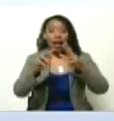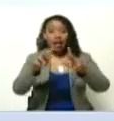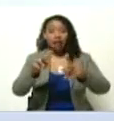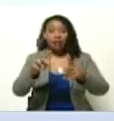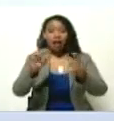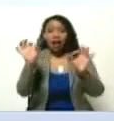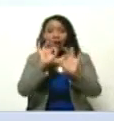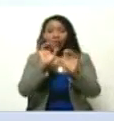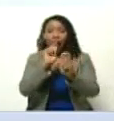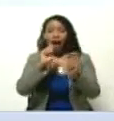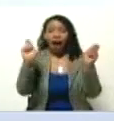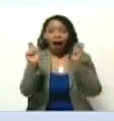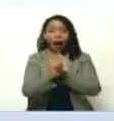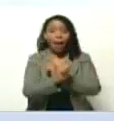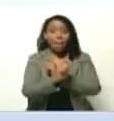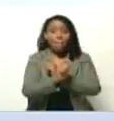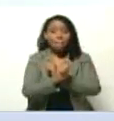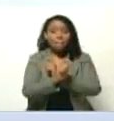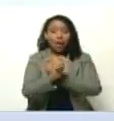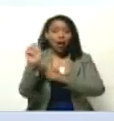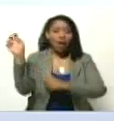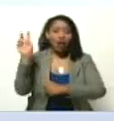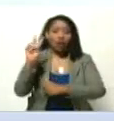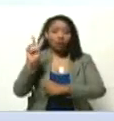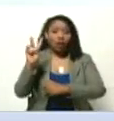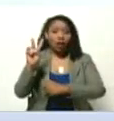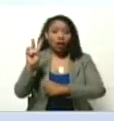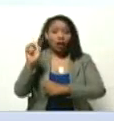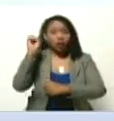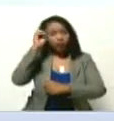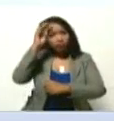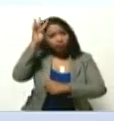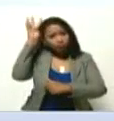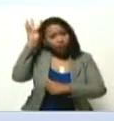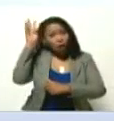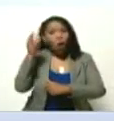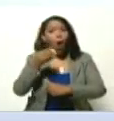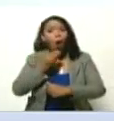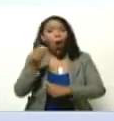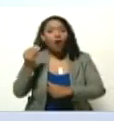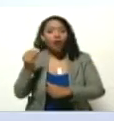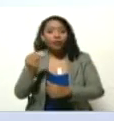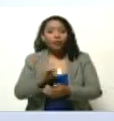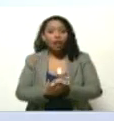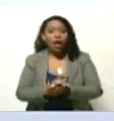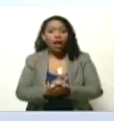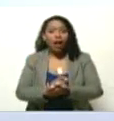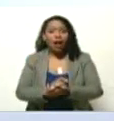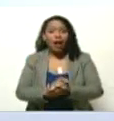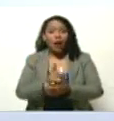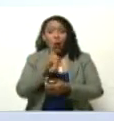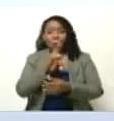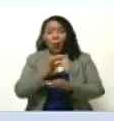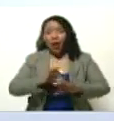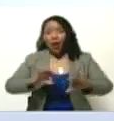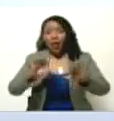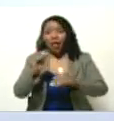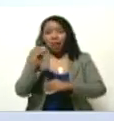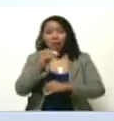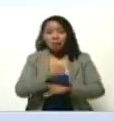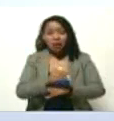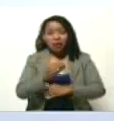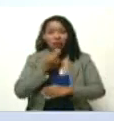revolución bolivariana, me refiero a Robert Serra, es en la juventud. No hay nada que le guste más a la juventud que se le hable